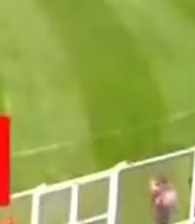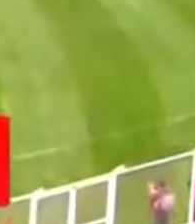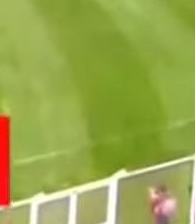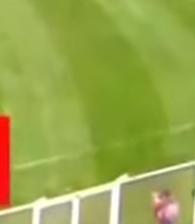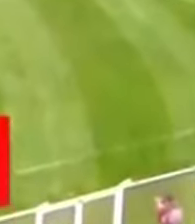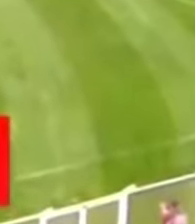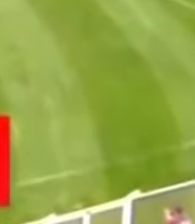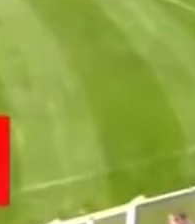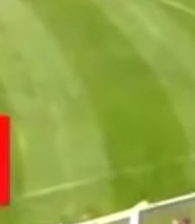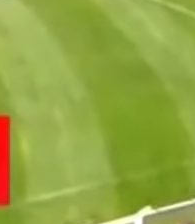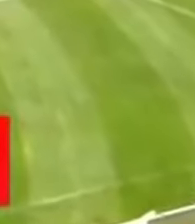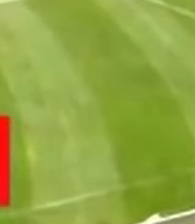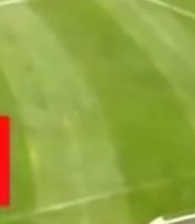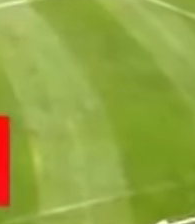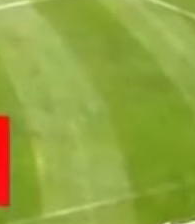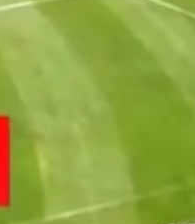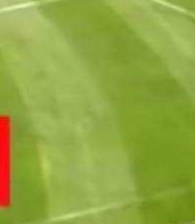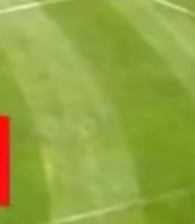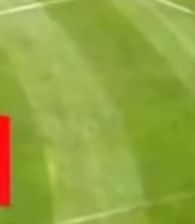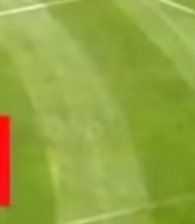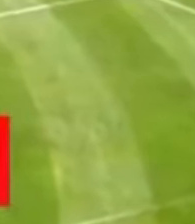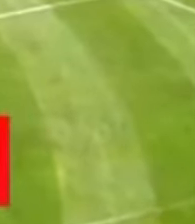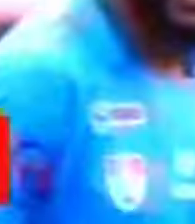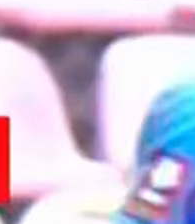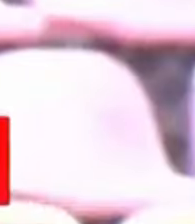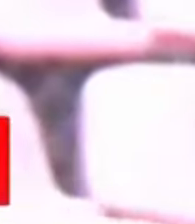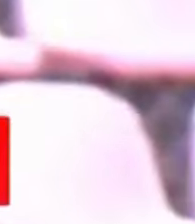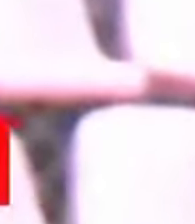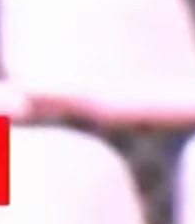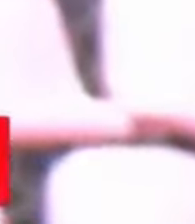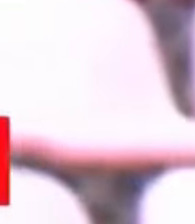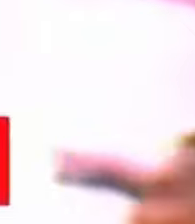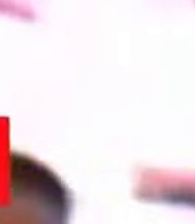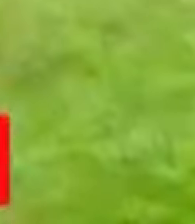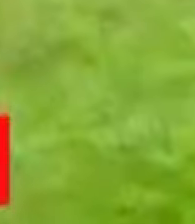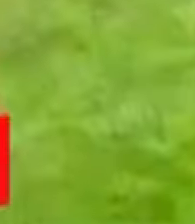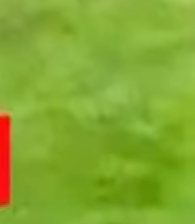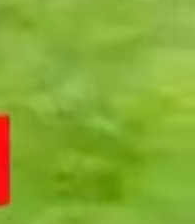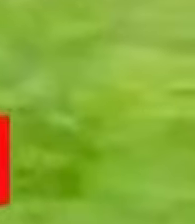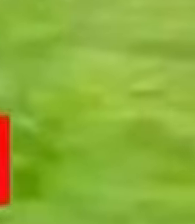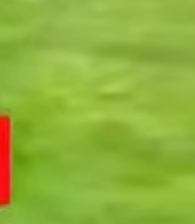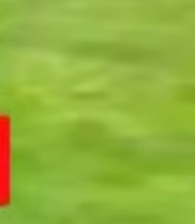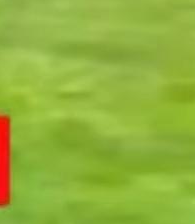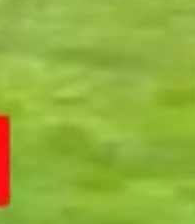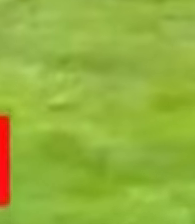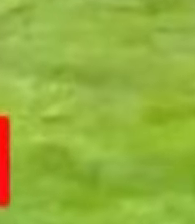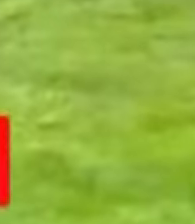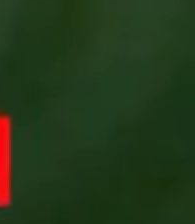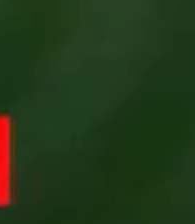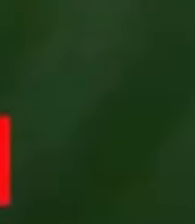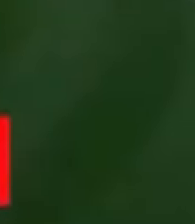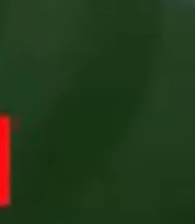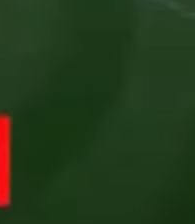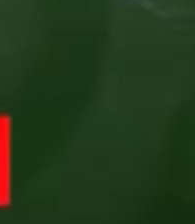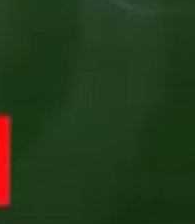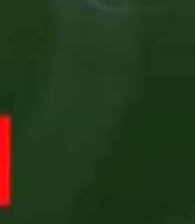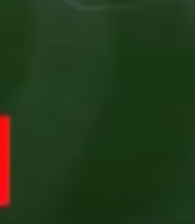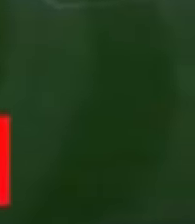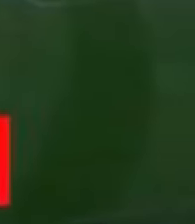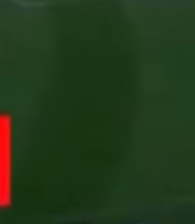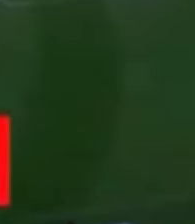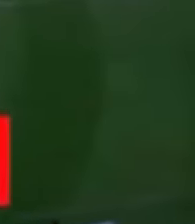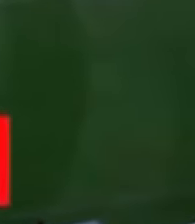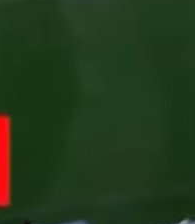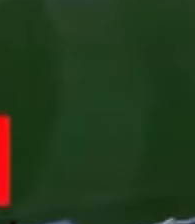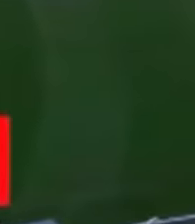ante Garcilaso, 2-1. Aparecía primero Sebastián González Cela para marcar el primero del partido, el 1-0. Acción previa por parte